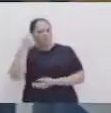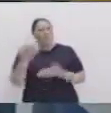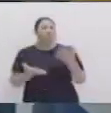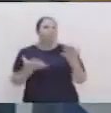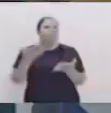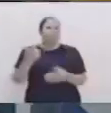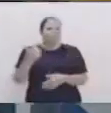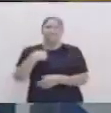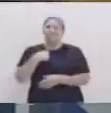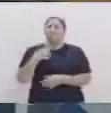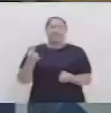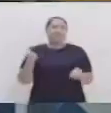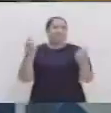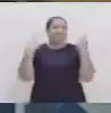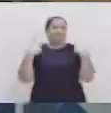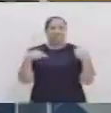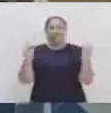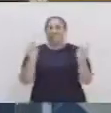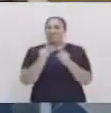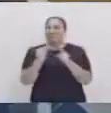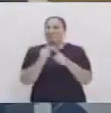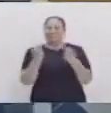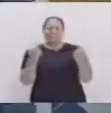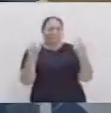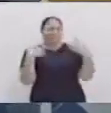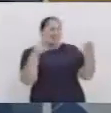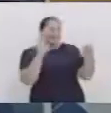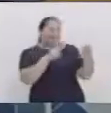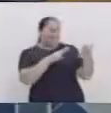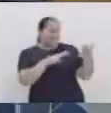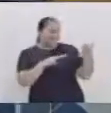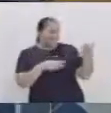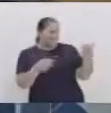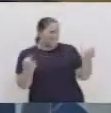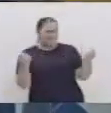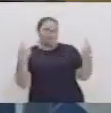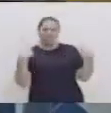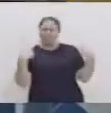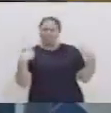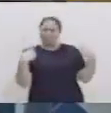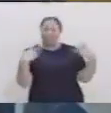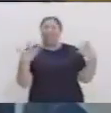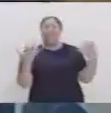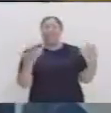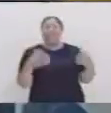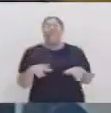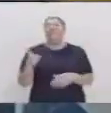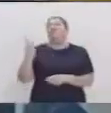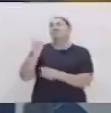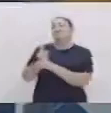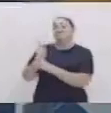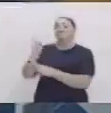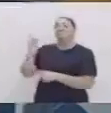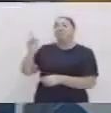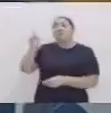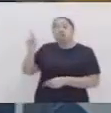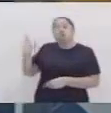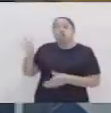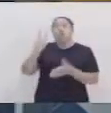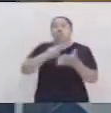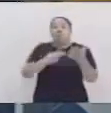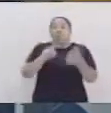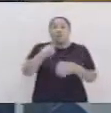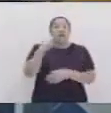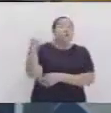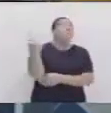de tal vez cuando uno no entiende algunas palabras, pues tratar de guiarse y entender por medio del contexto. Exactamente, cuando tú lees es